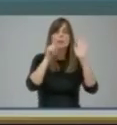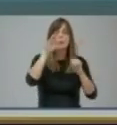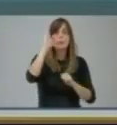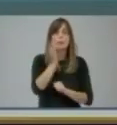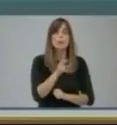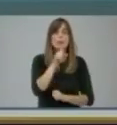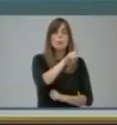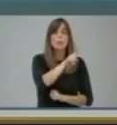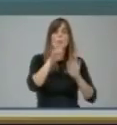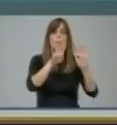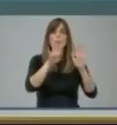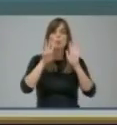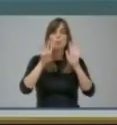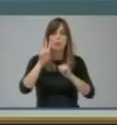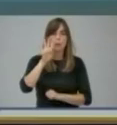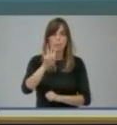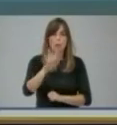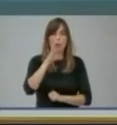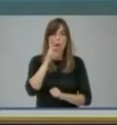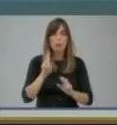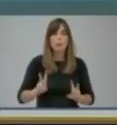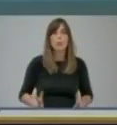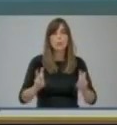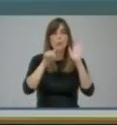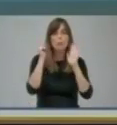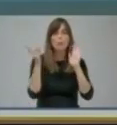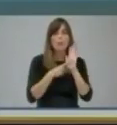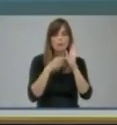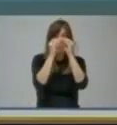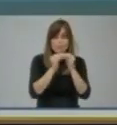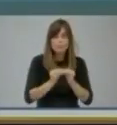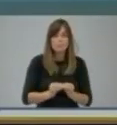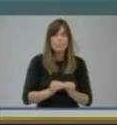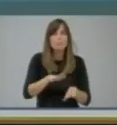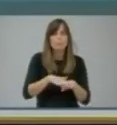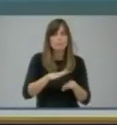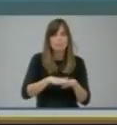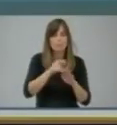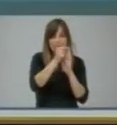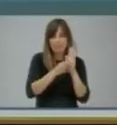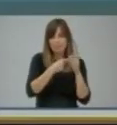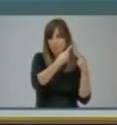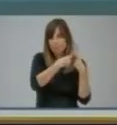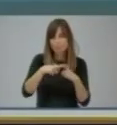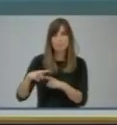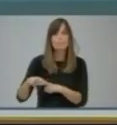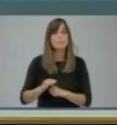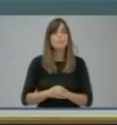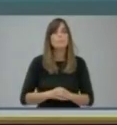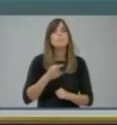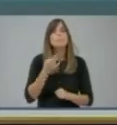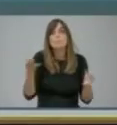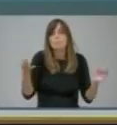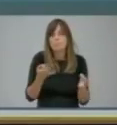1994 y la elaboración de esta nueva norma responde a diferentes criterios evidentemente entre ellos superar